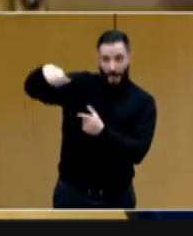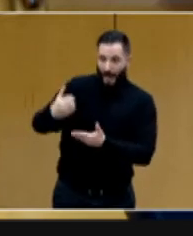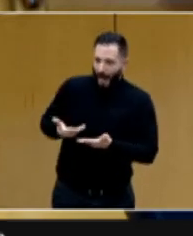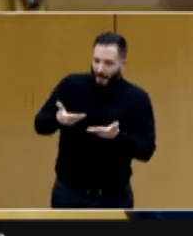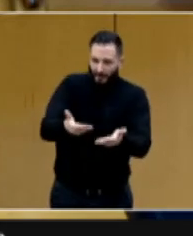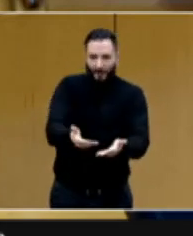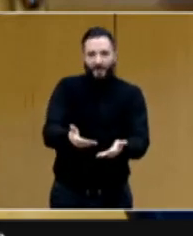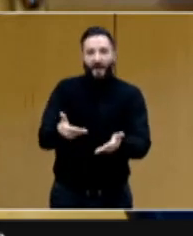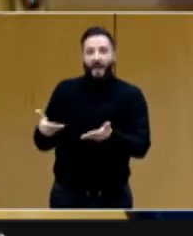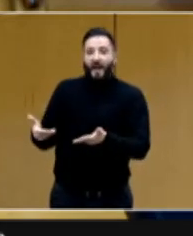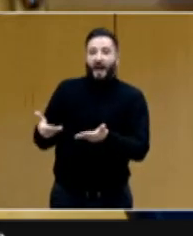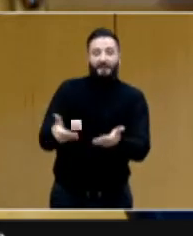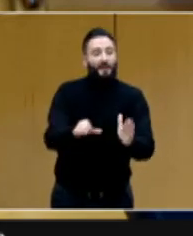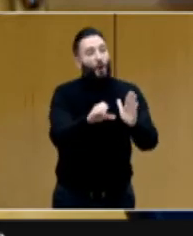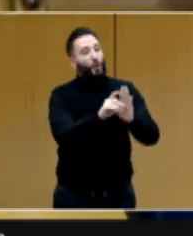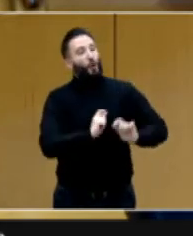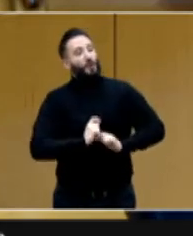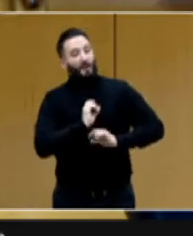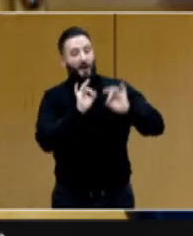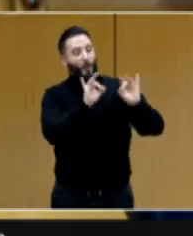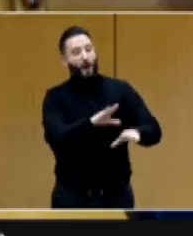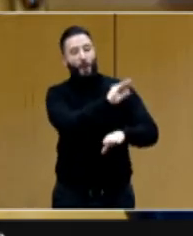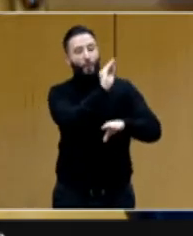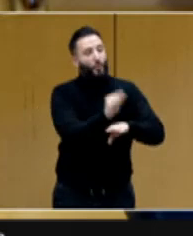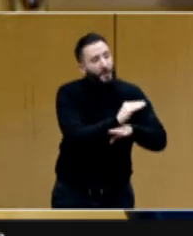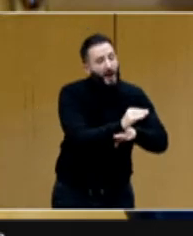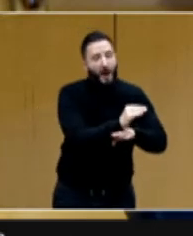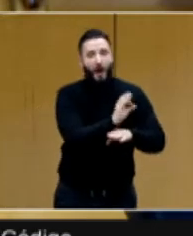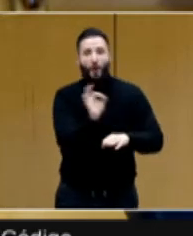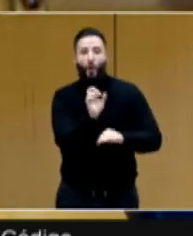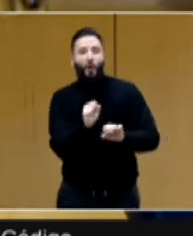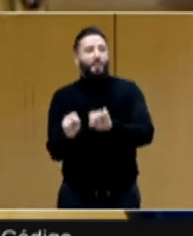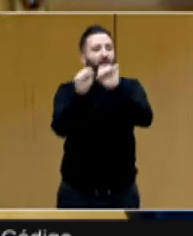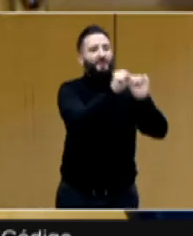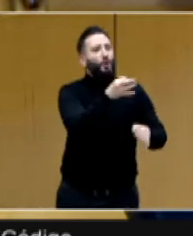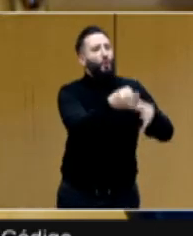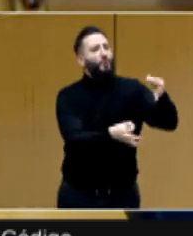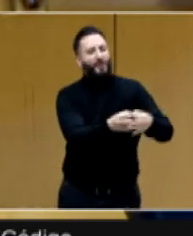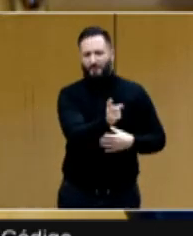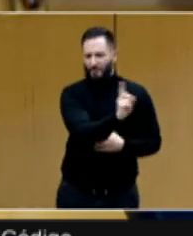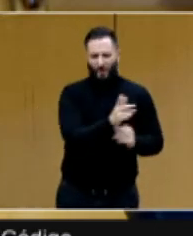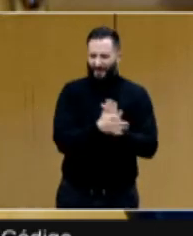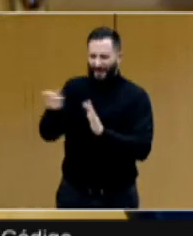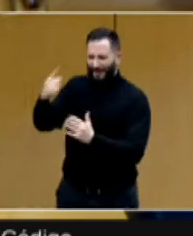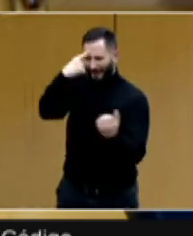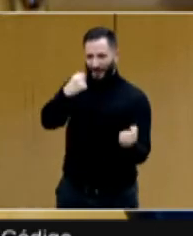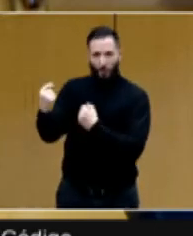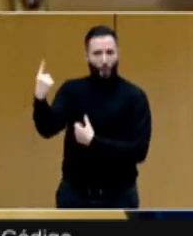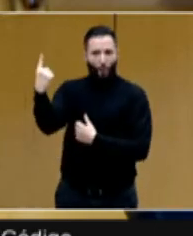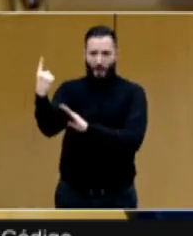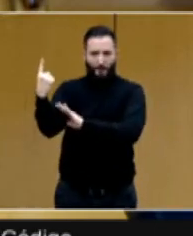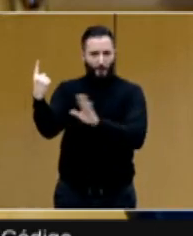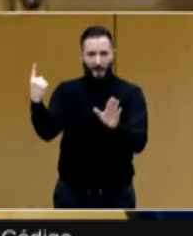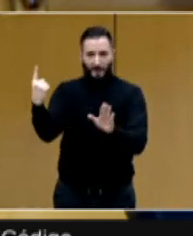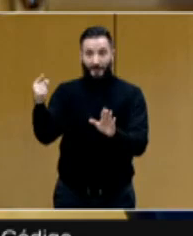como en el código civil donde hay la curatela y el defensor judicial sino una única institución que además a esta institución se llega